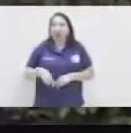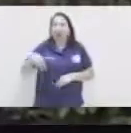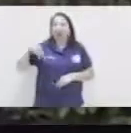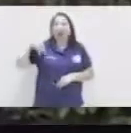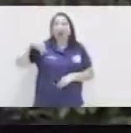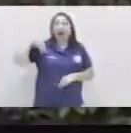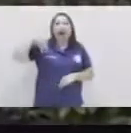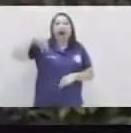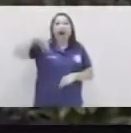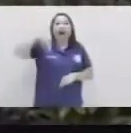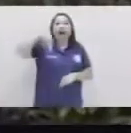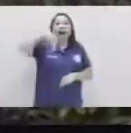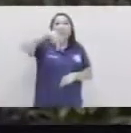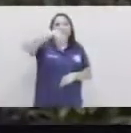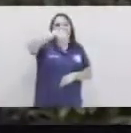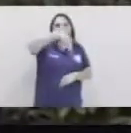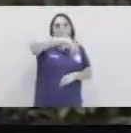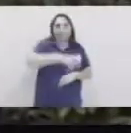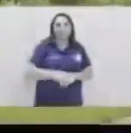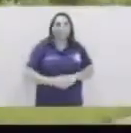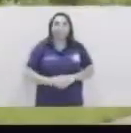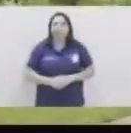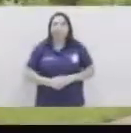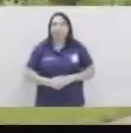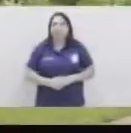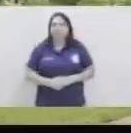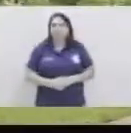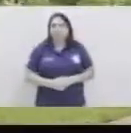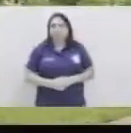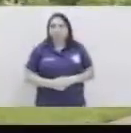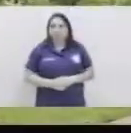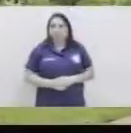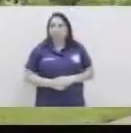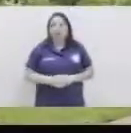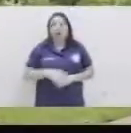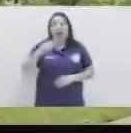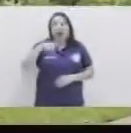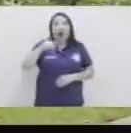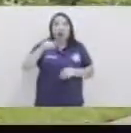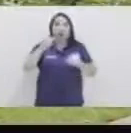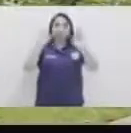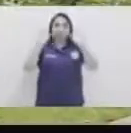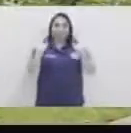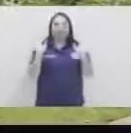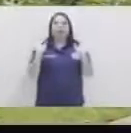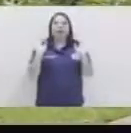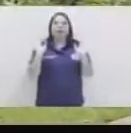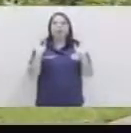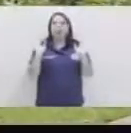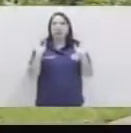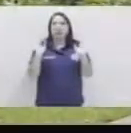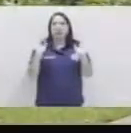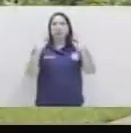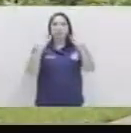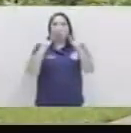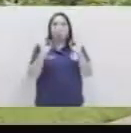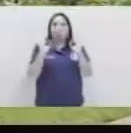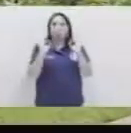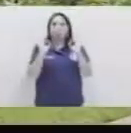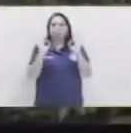movimiento va a ir con mi mano dominante hacia enfrente. Ocupar, voy a utilizar mis manos ambas con la letra